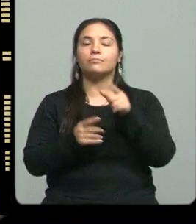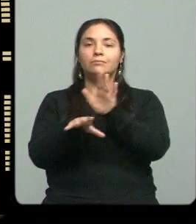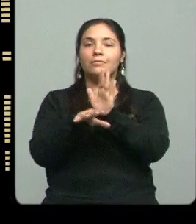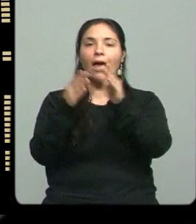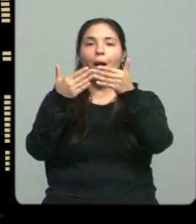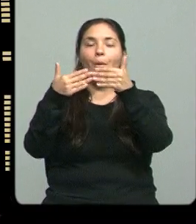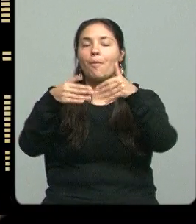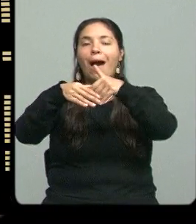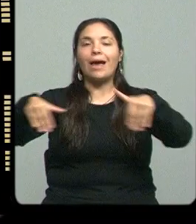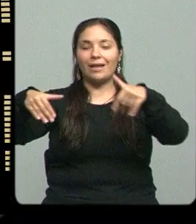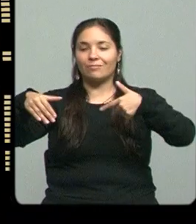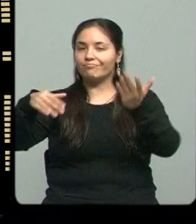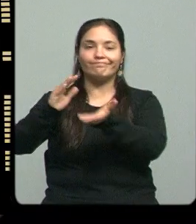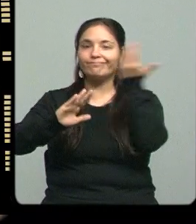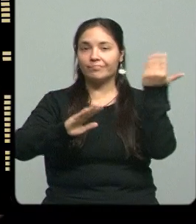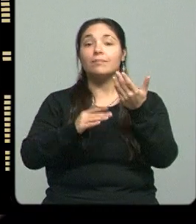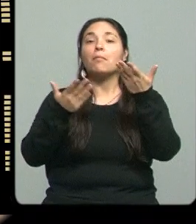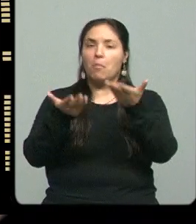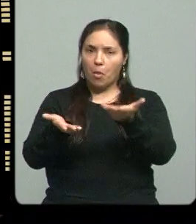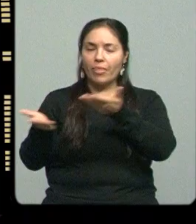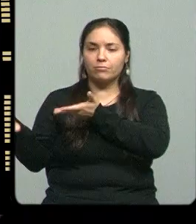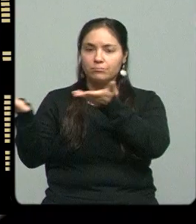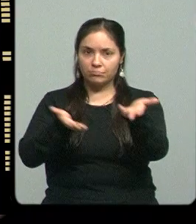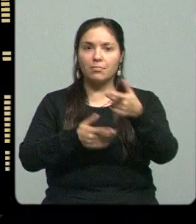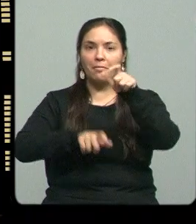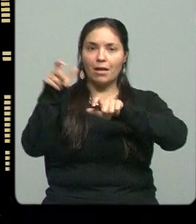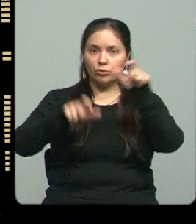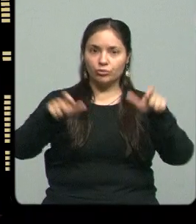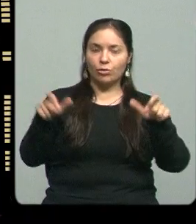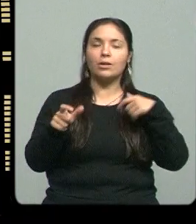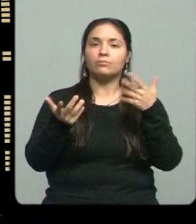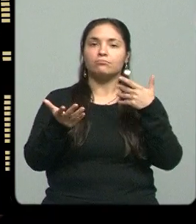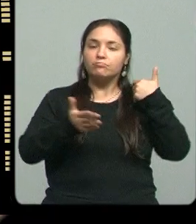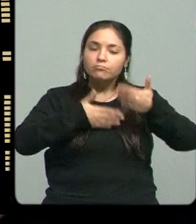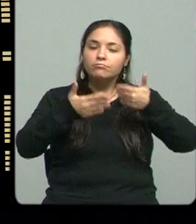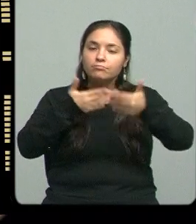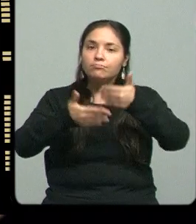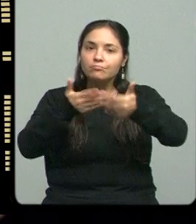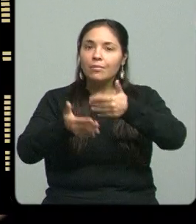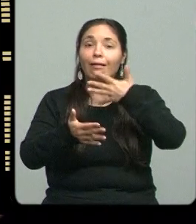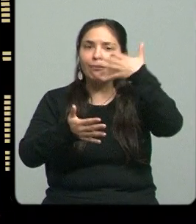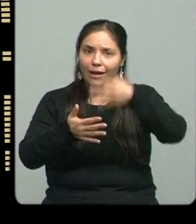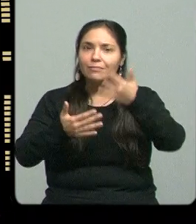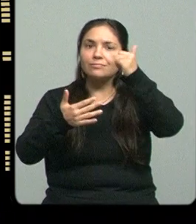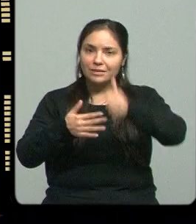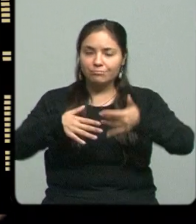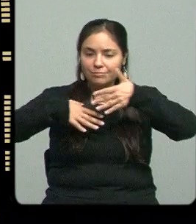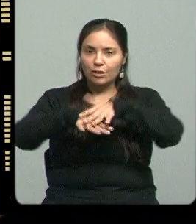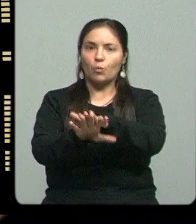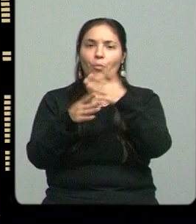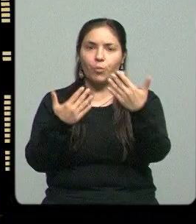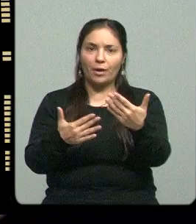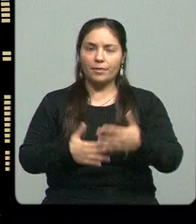barreras y creando herramientas que les permiten a esas personas comenzar a transitar un camino hacia la verdadera